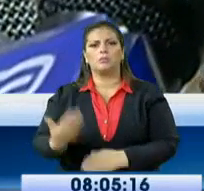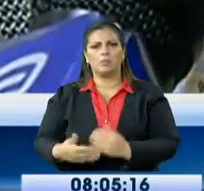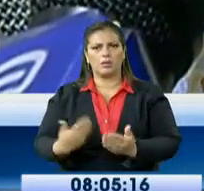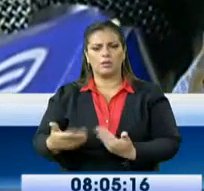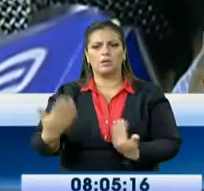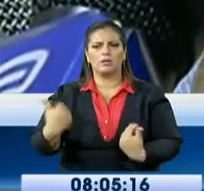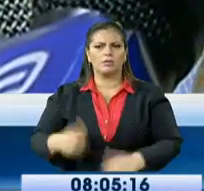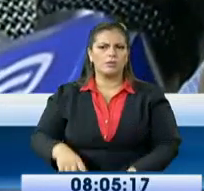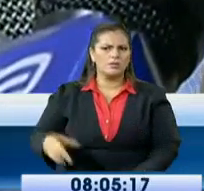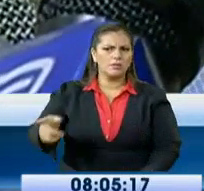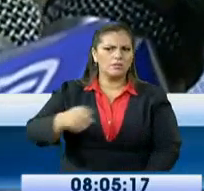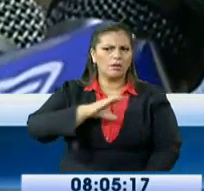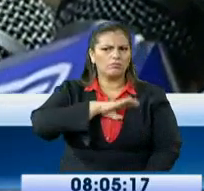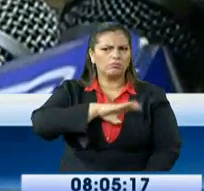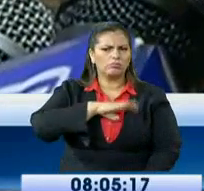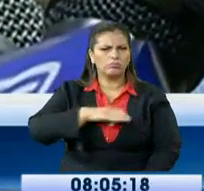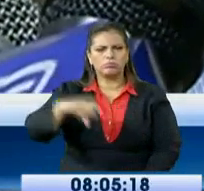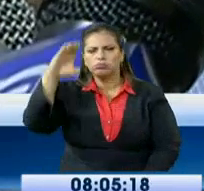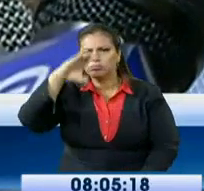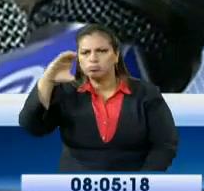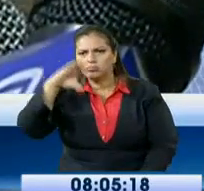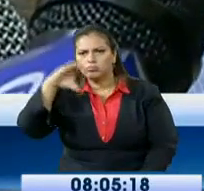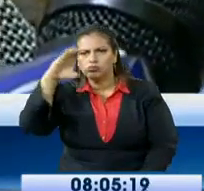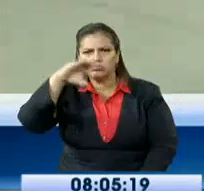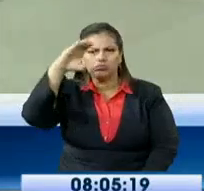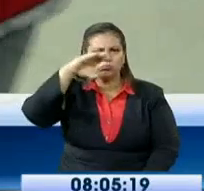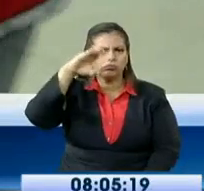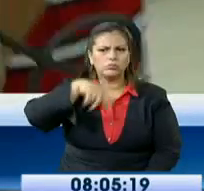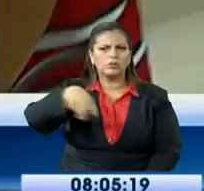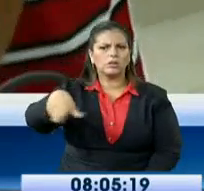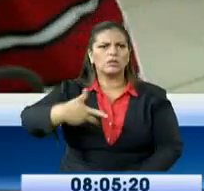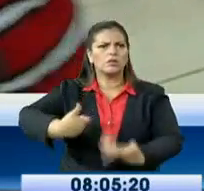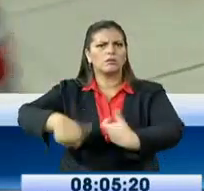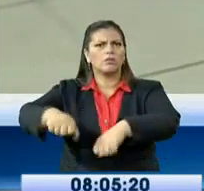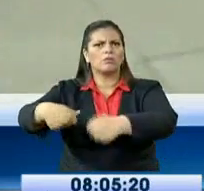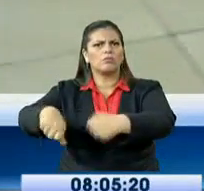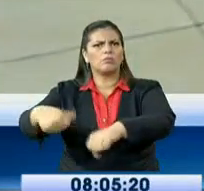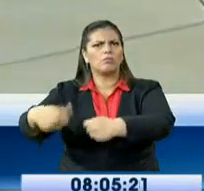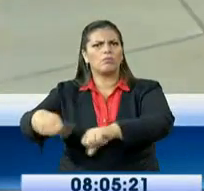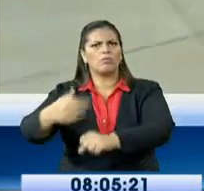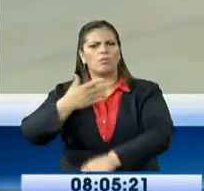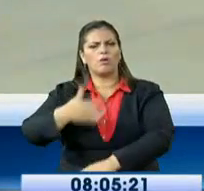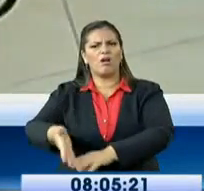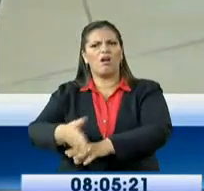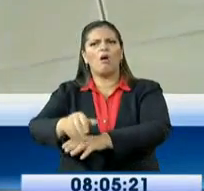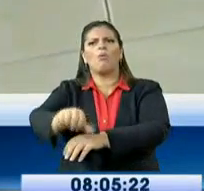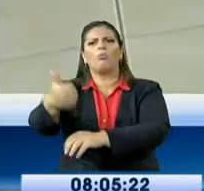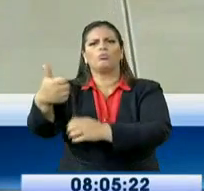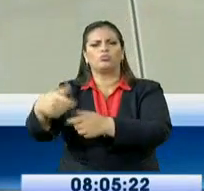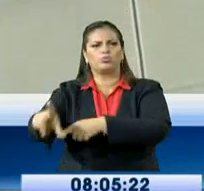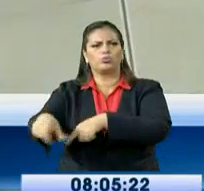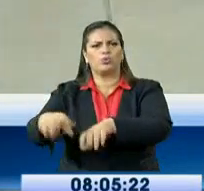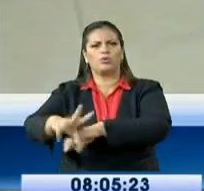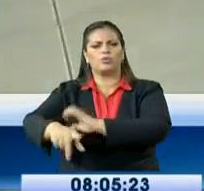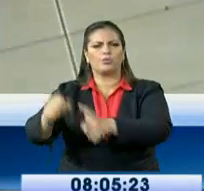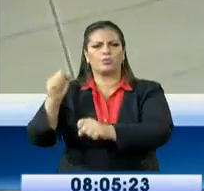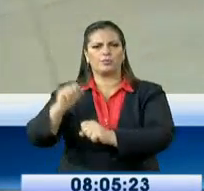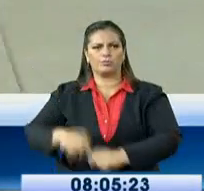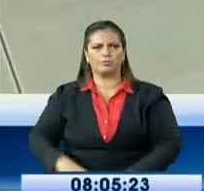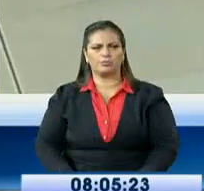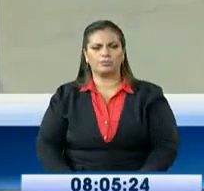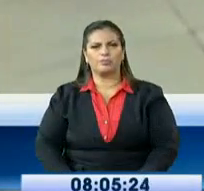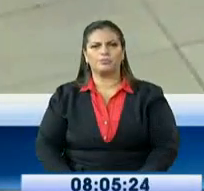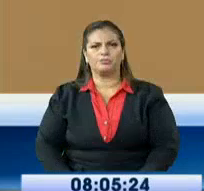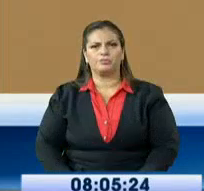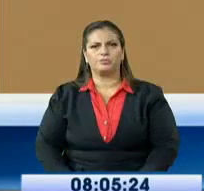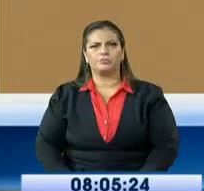otra dirección porque ellos al parecer intentaron robar un local comercial. El asalto se registró en la avenida Olmedo y Cacique Álvarez, en el sector